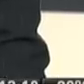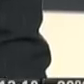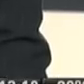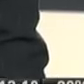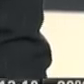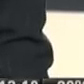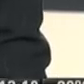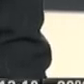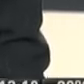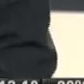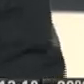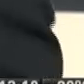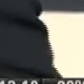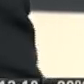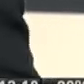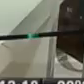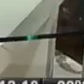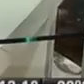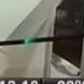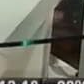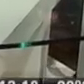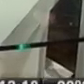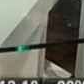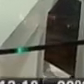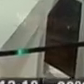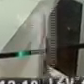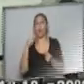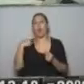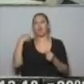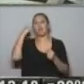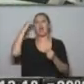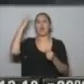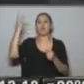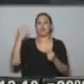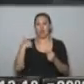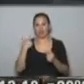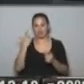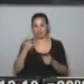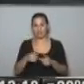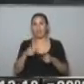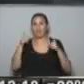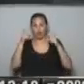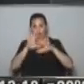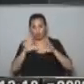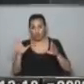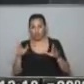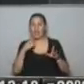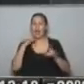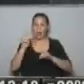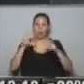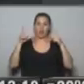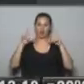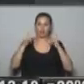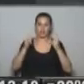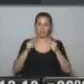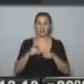uno. Más quisiera uno, pero está bueno, el, como chiste está bueno, digamos, porque me ilusiono, que tal vez en algún momento. ¿Sacaste foto? Saqué algunas fotos también,